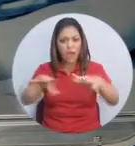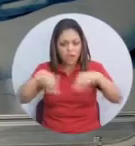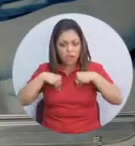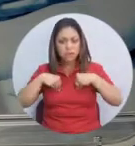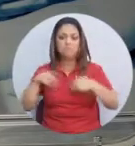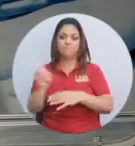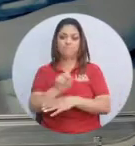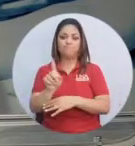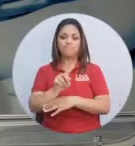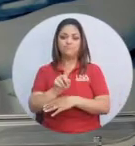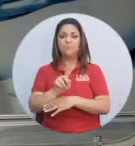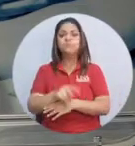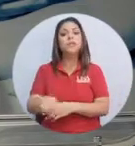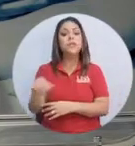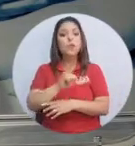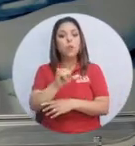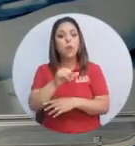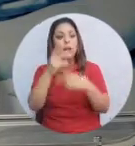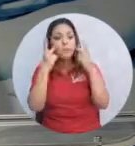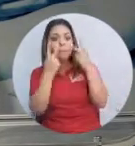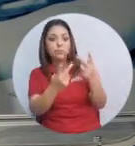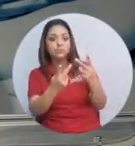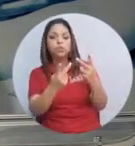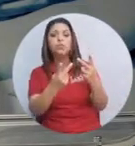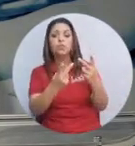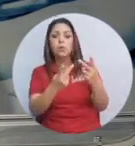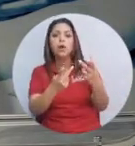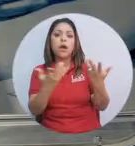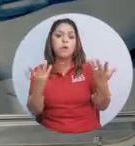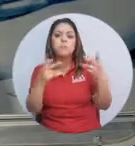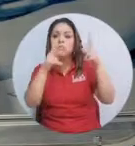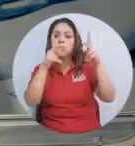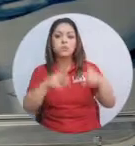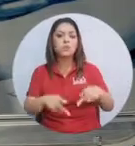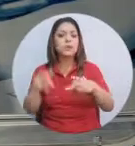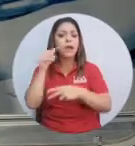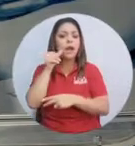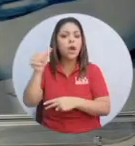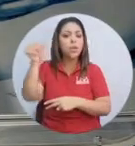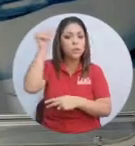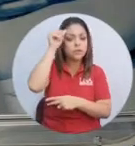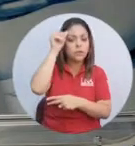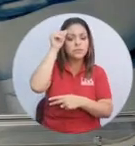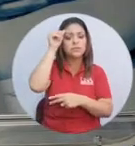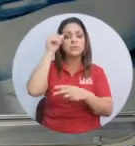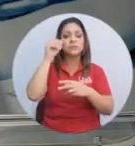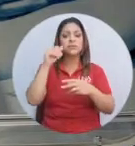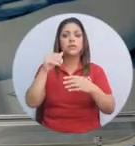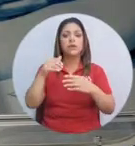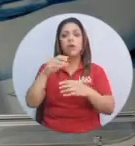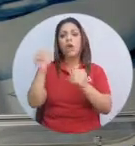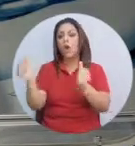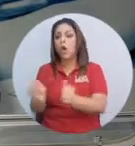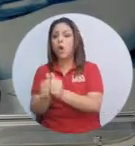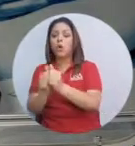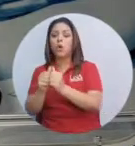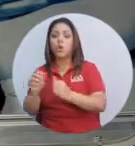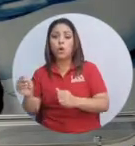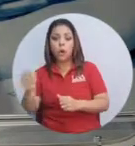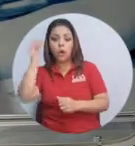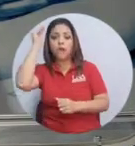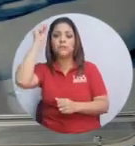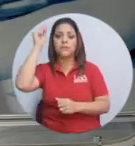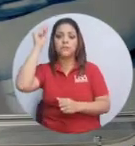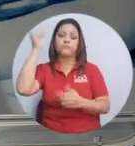Como tampoco hemos visto que a lo largo de esos años, cuando insertamos a las personas más adultas o con adultos jóvenes en las universidades, ellos